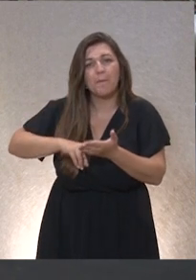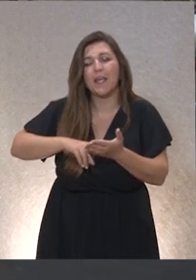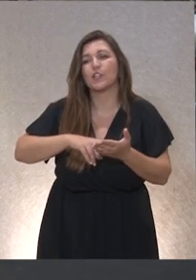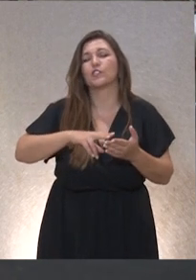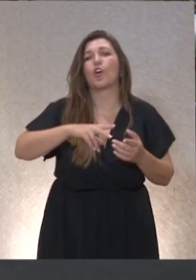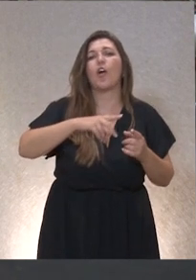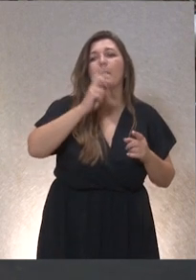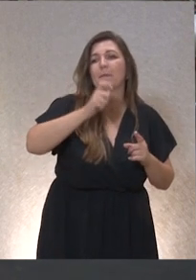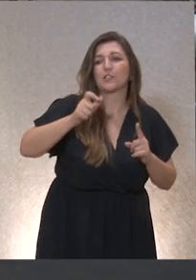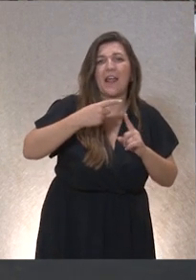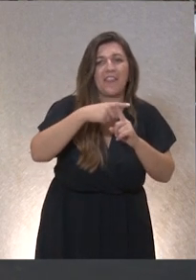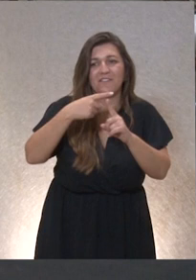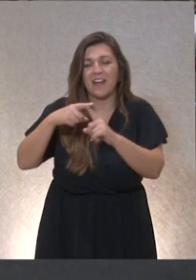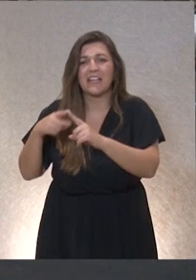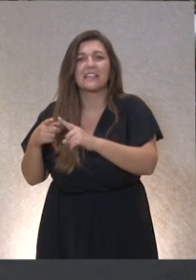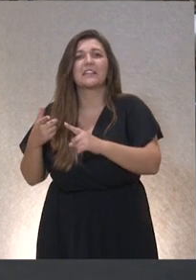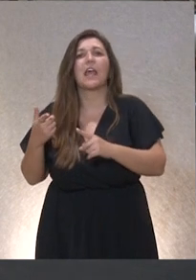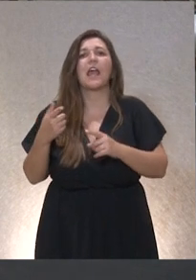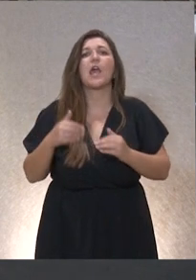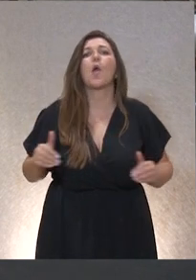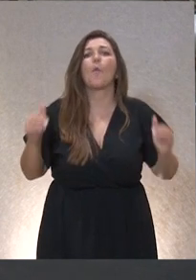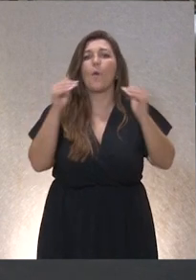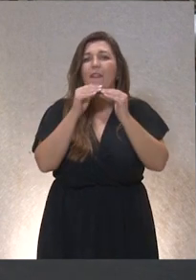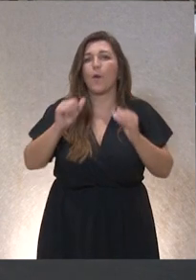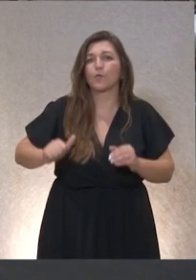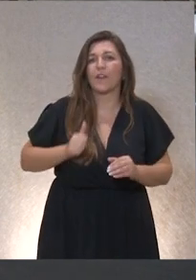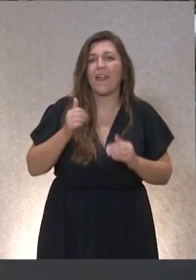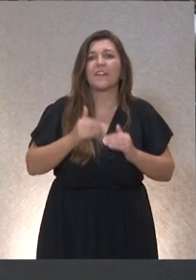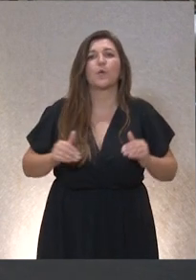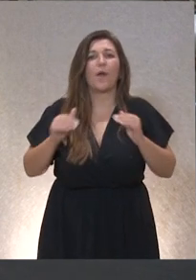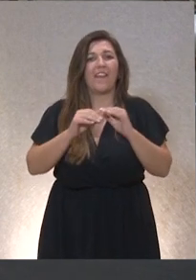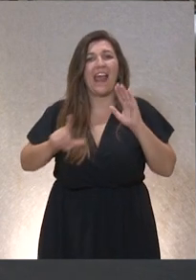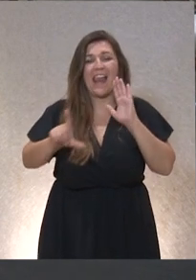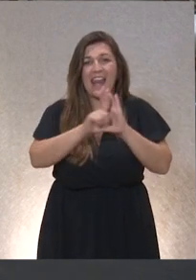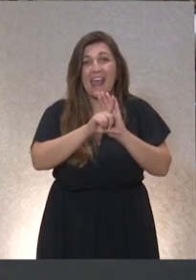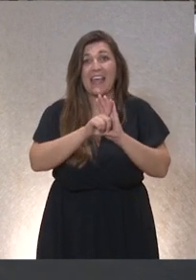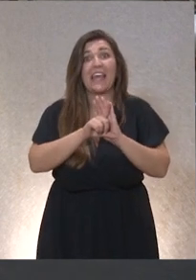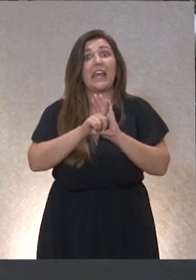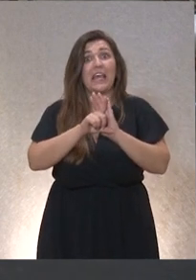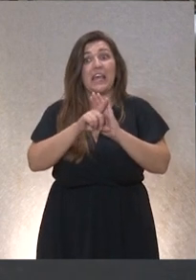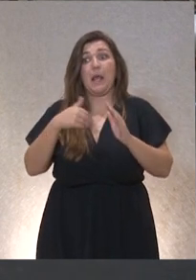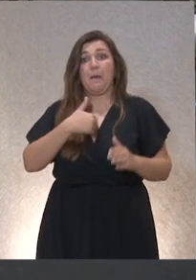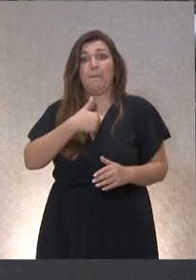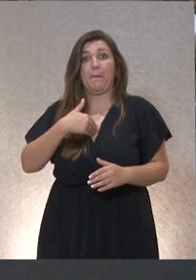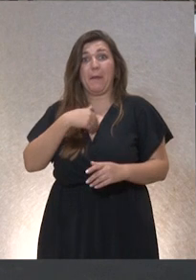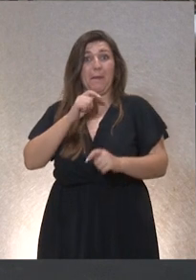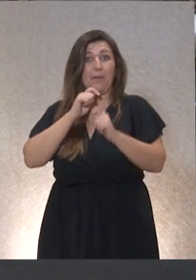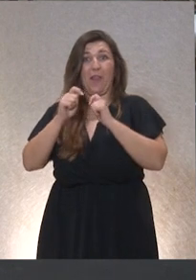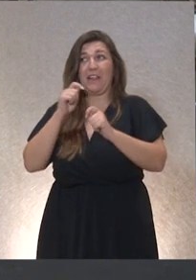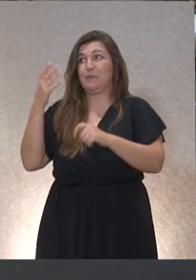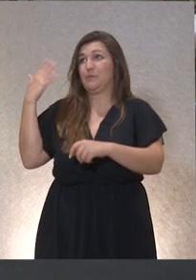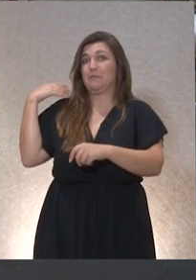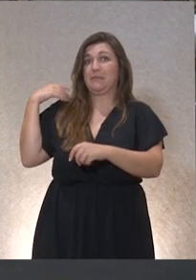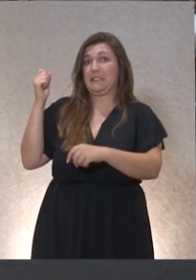diferentes igualdad de oportunidades igualdad alte la ley y el papel del periodismo de Siempre en ese